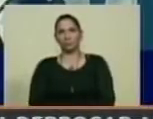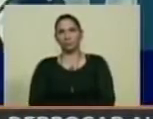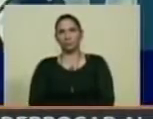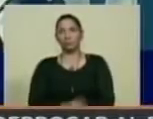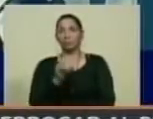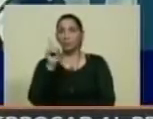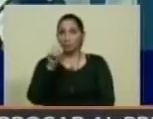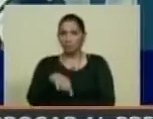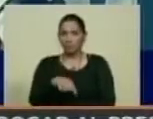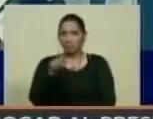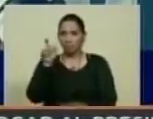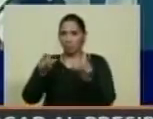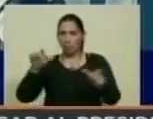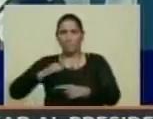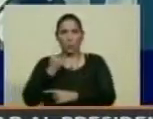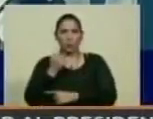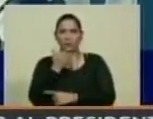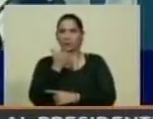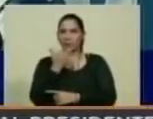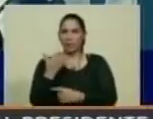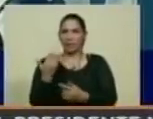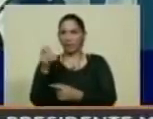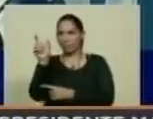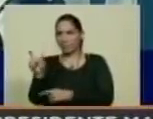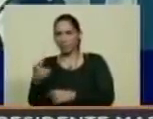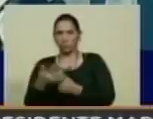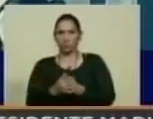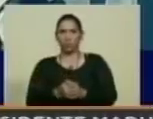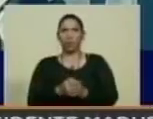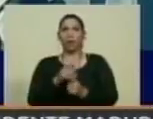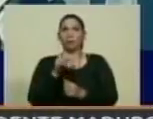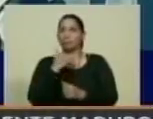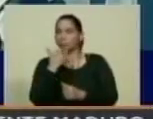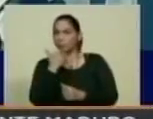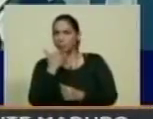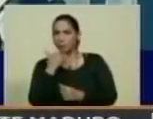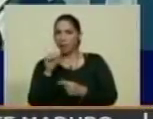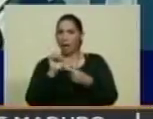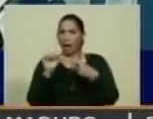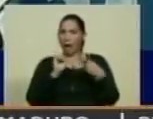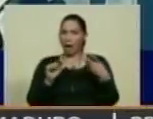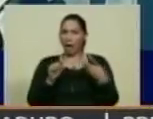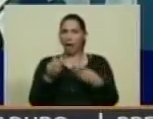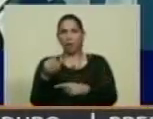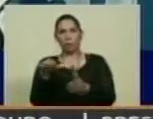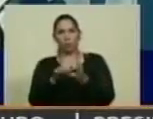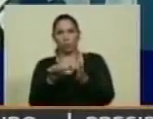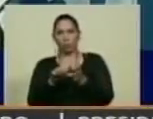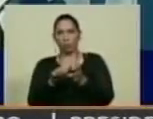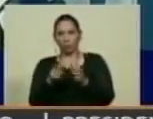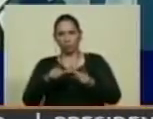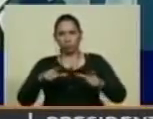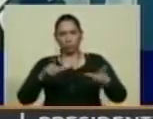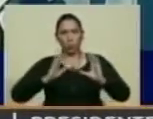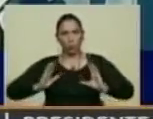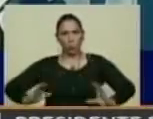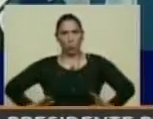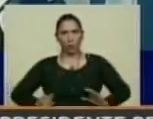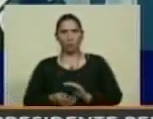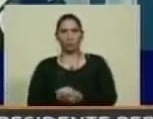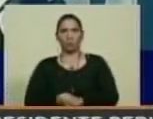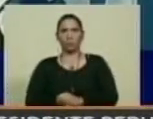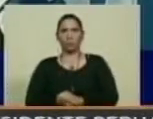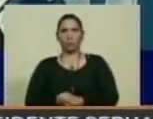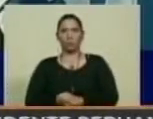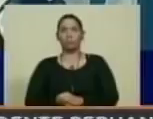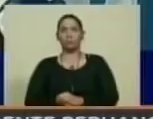como funcionarios que se encontraban en la cercanía del área donde descendió el cuerpo de la víctima. Se solicitó el rol de guardia y